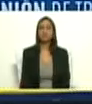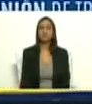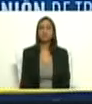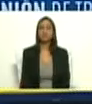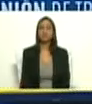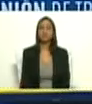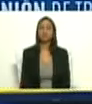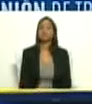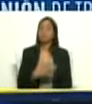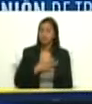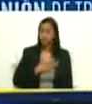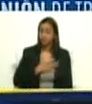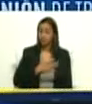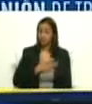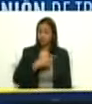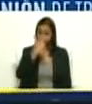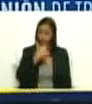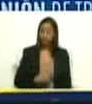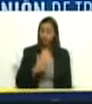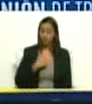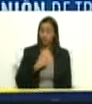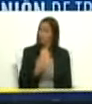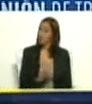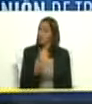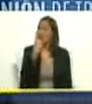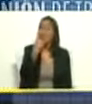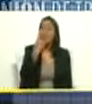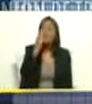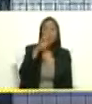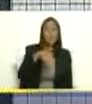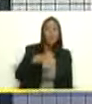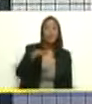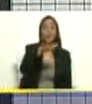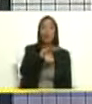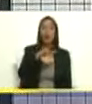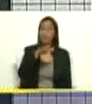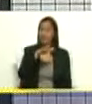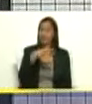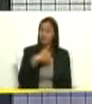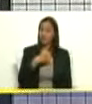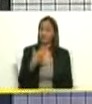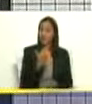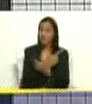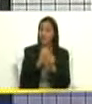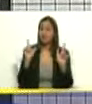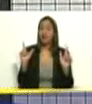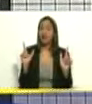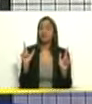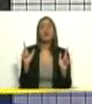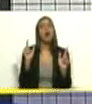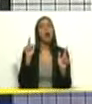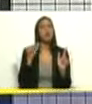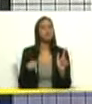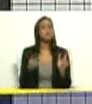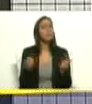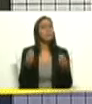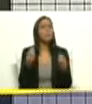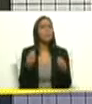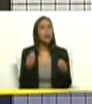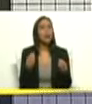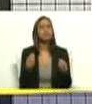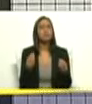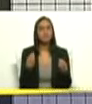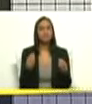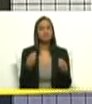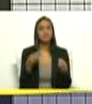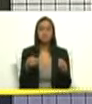un pueblo protagonista libertario así que bueno esta reunión de trabajo vamos